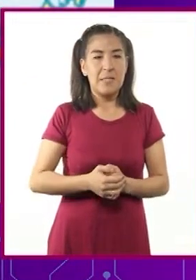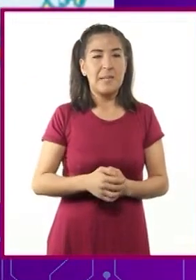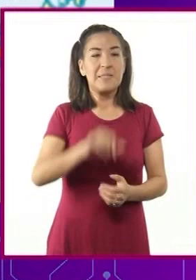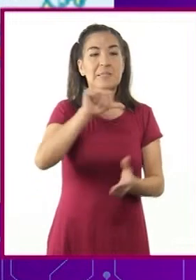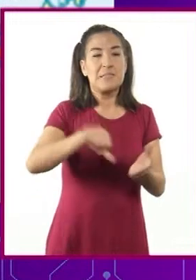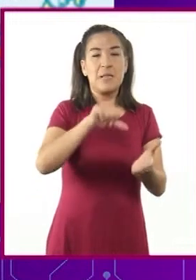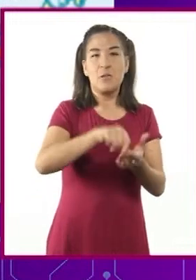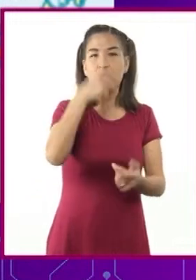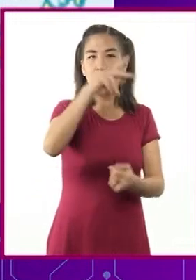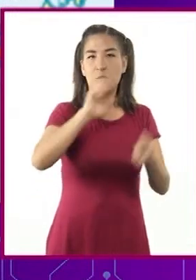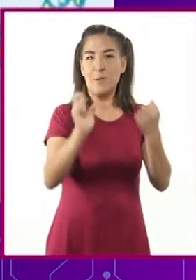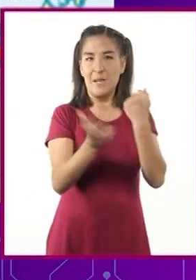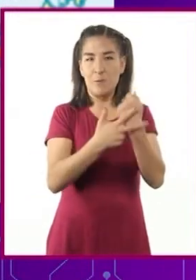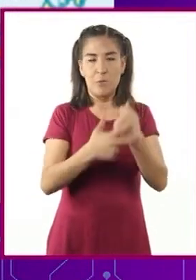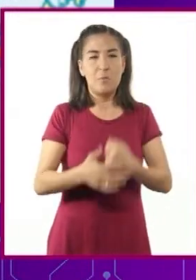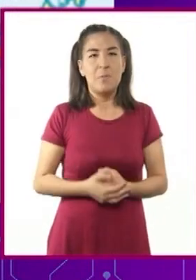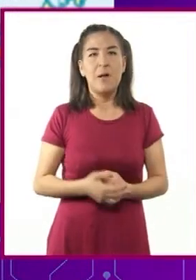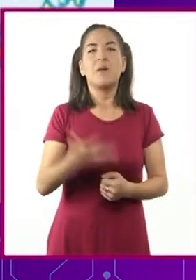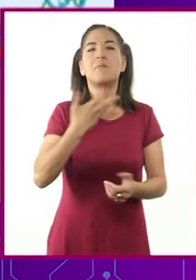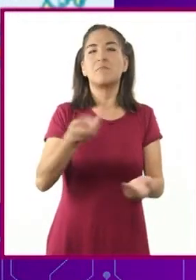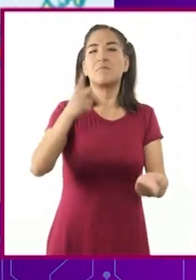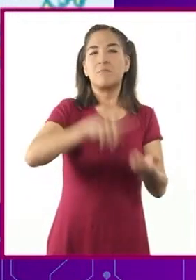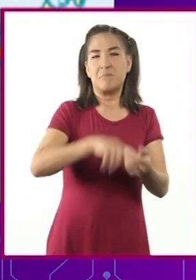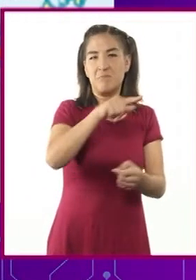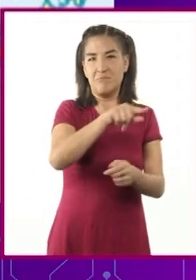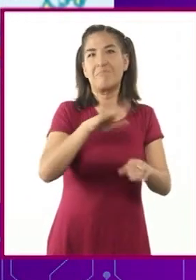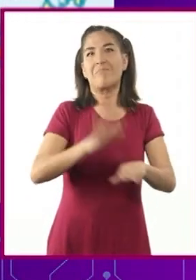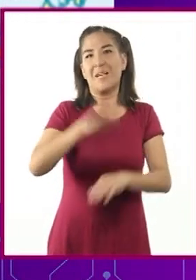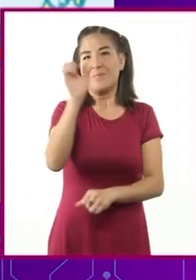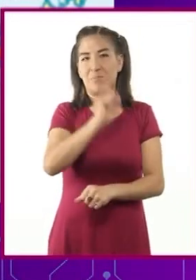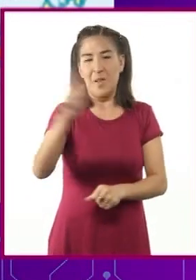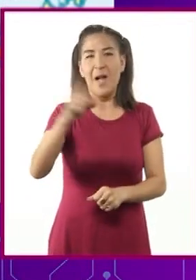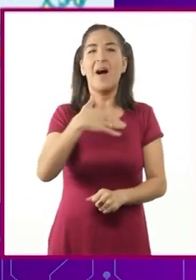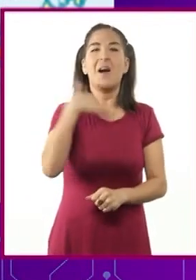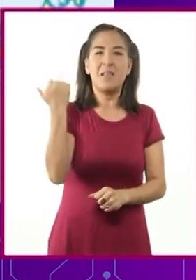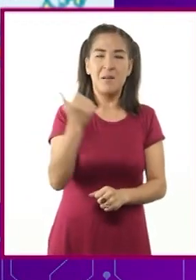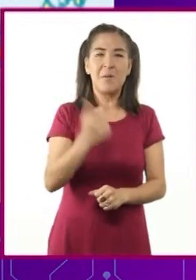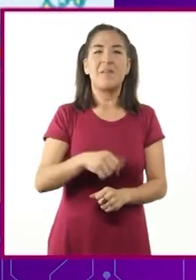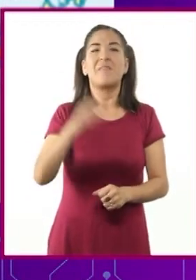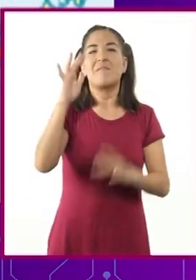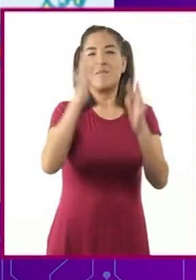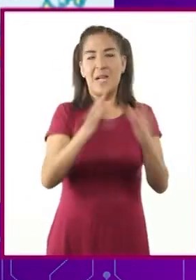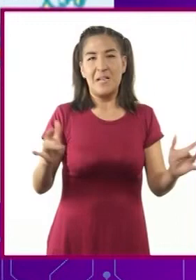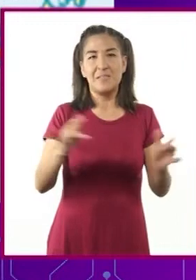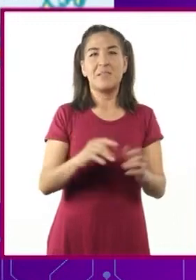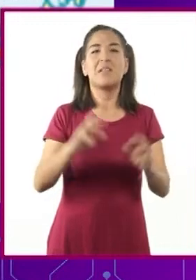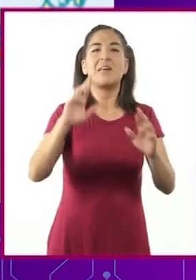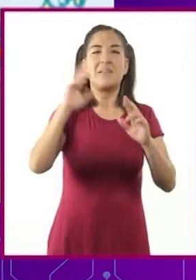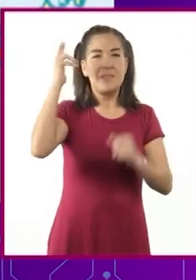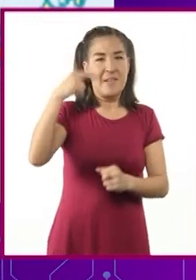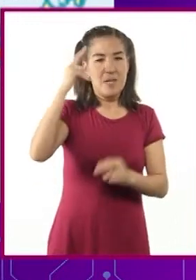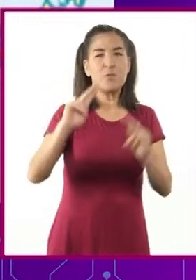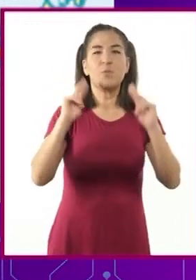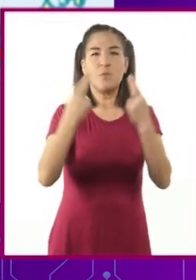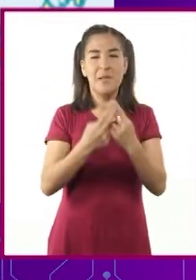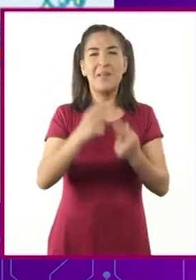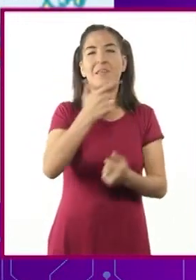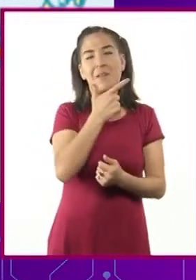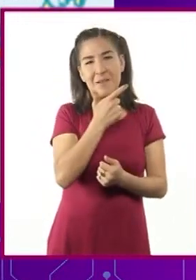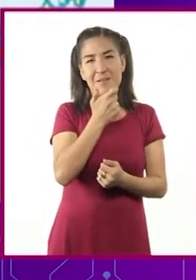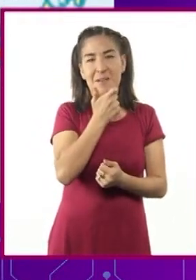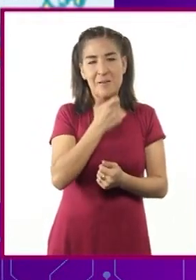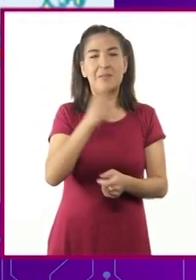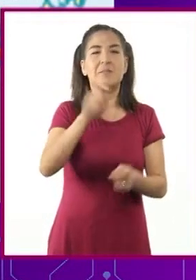Centro-occidental de Europa incluyen países desarrollados, Alemania, Francia, Reino Unido, Italia, Países Bajos,